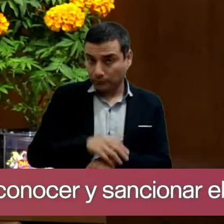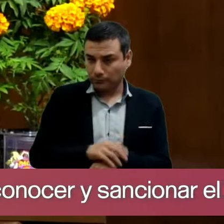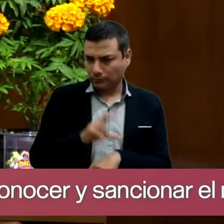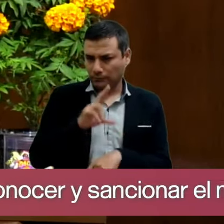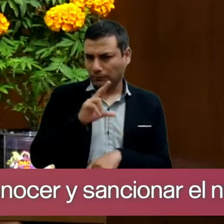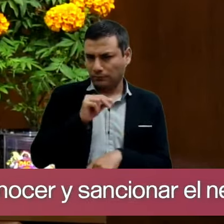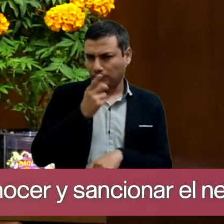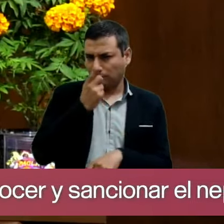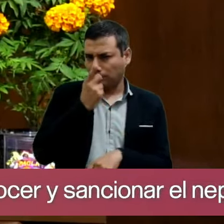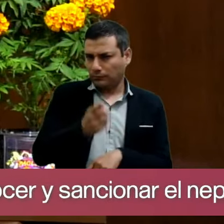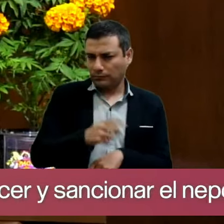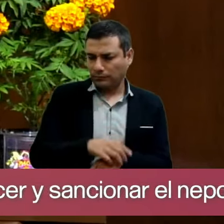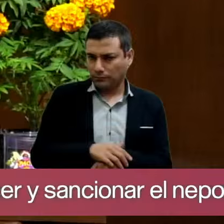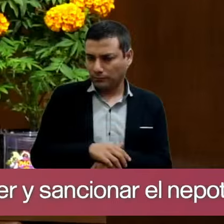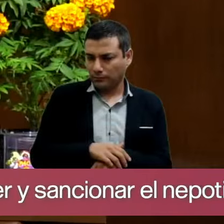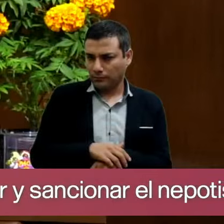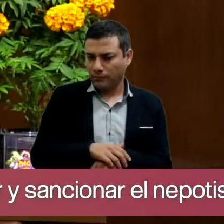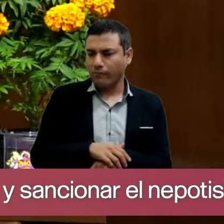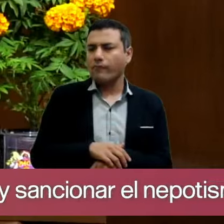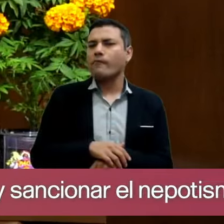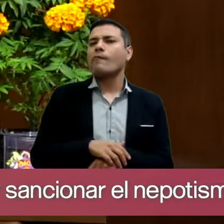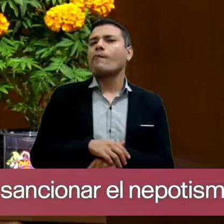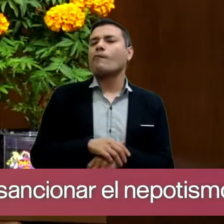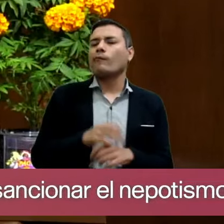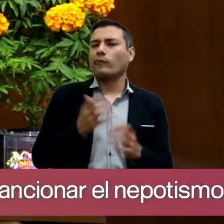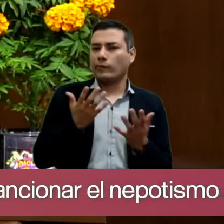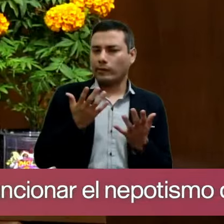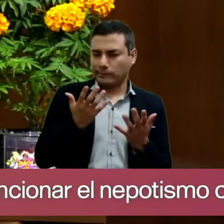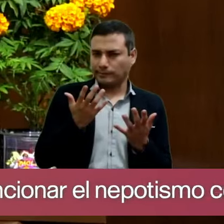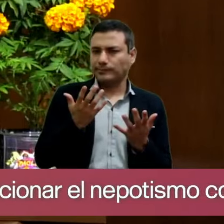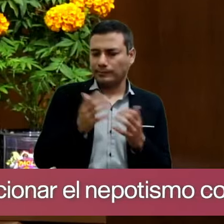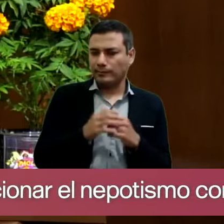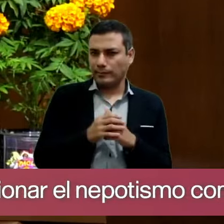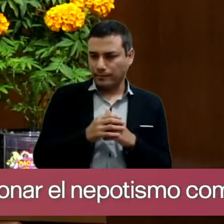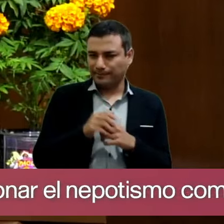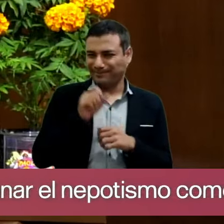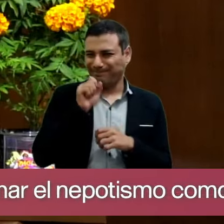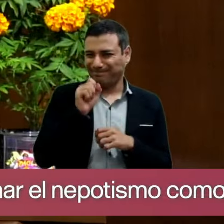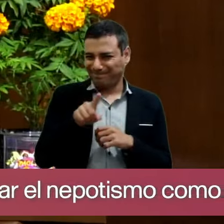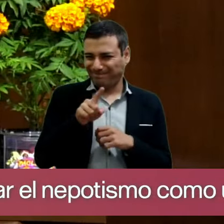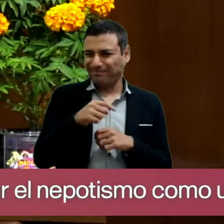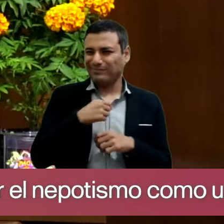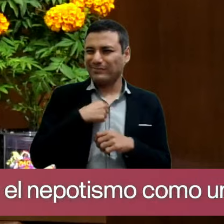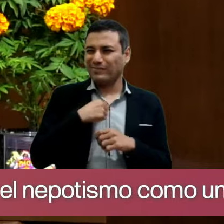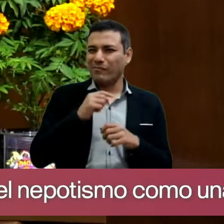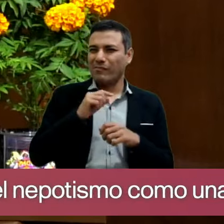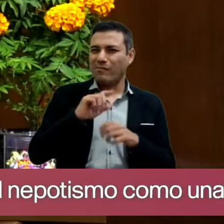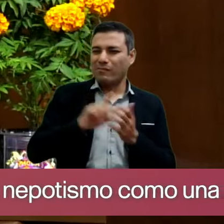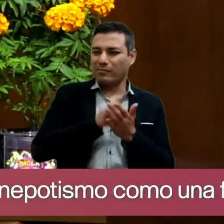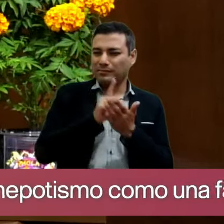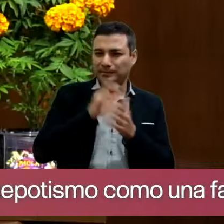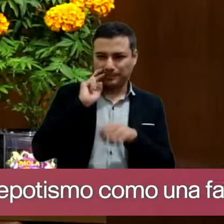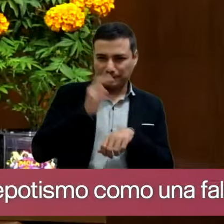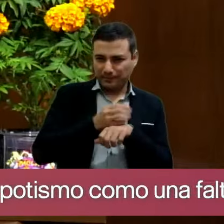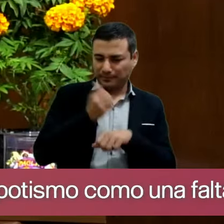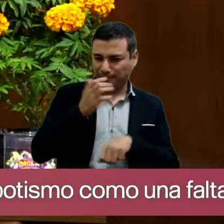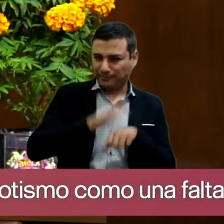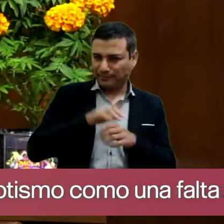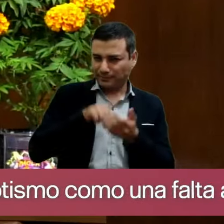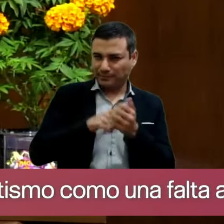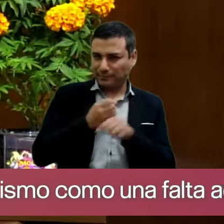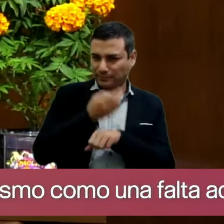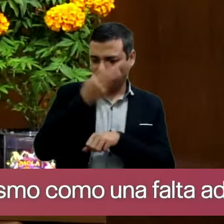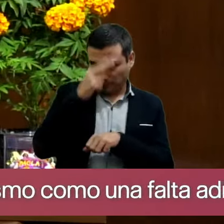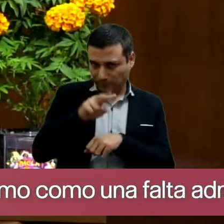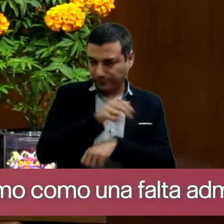Como antecedente del nepotismo en materia de responsabilidades administrativas en el Estado de México,